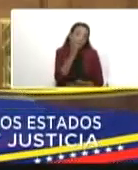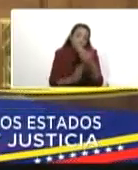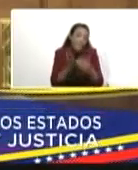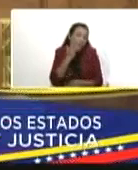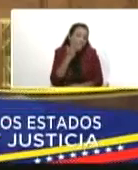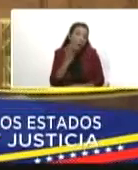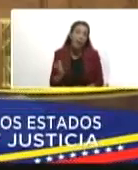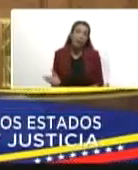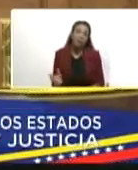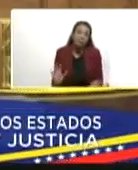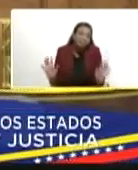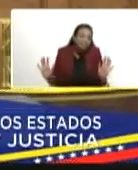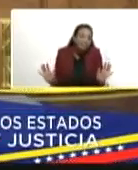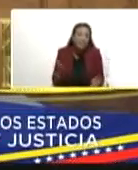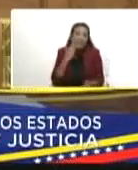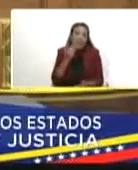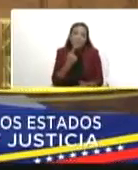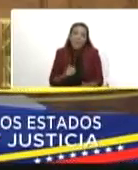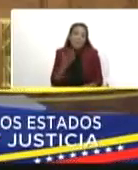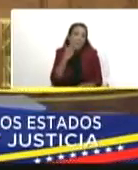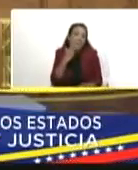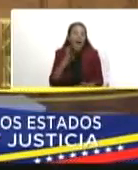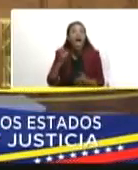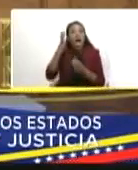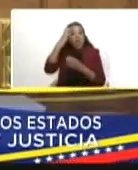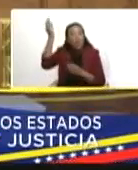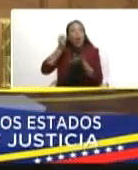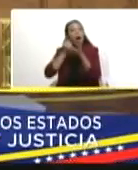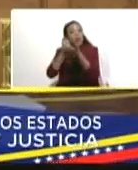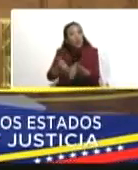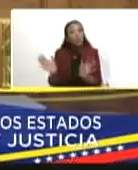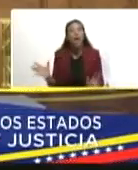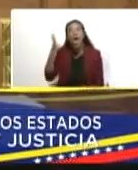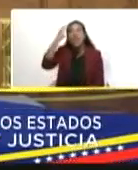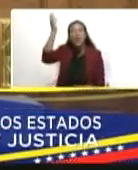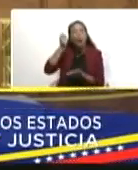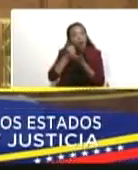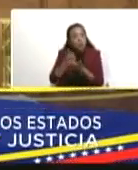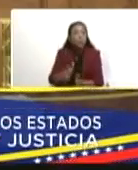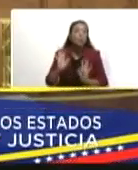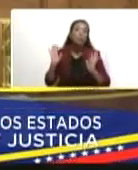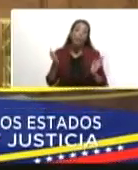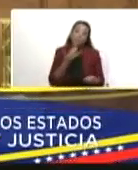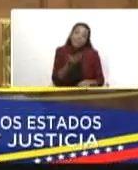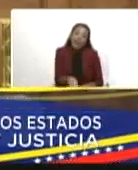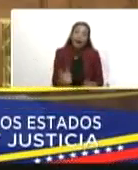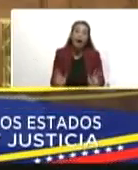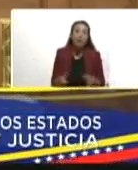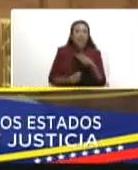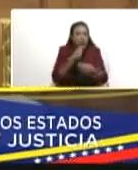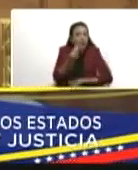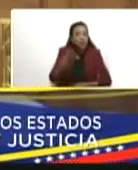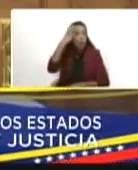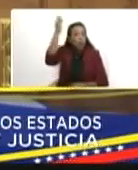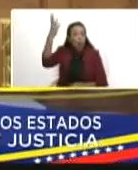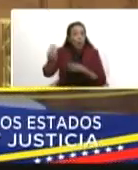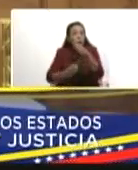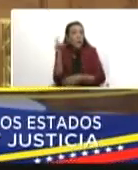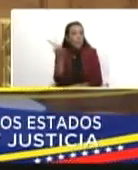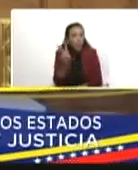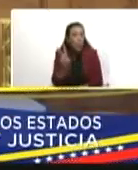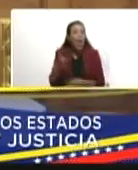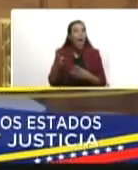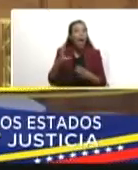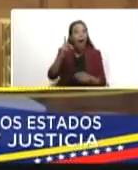madre Teresa Dios proveerá Y qué ha hecho Dios con Venezuela